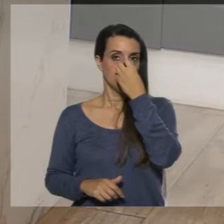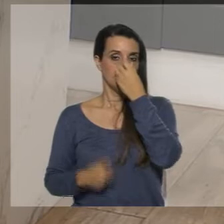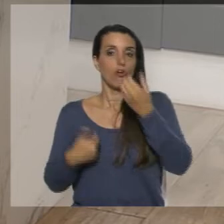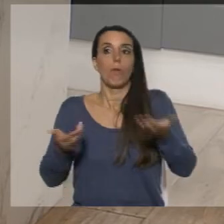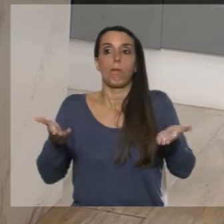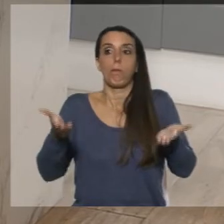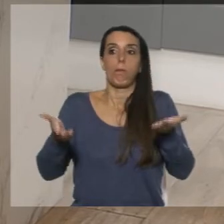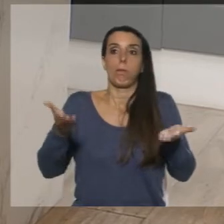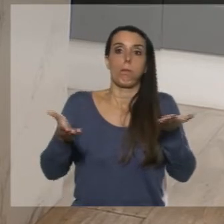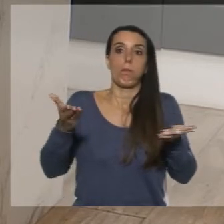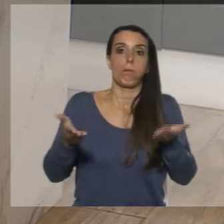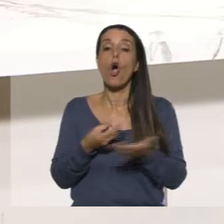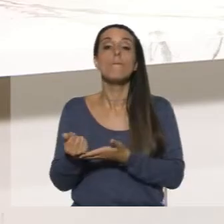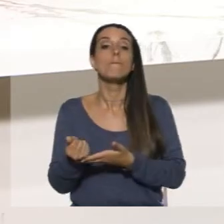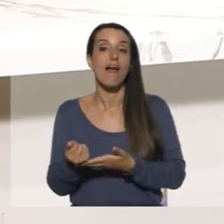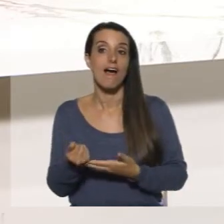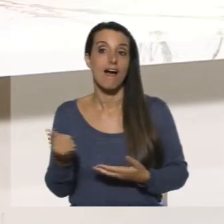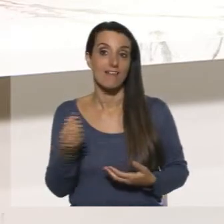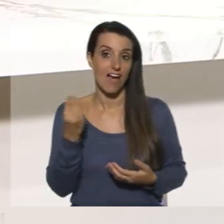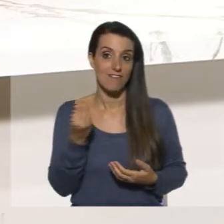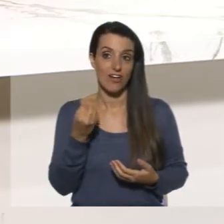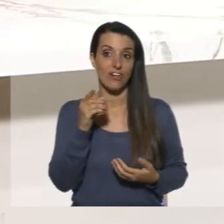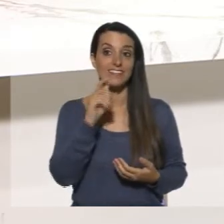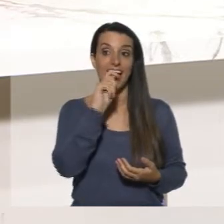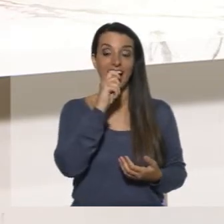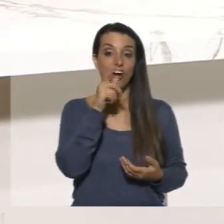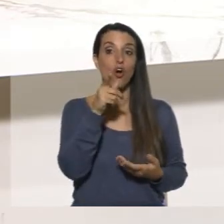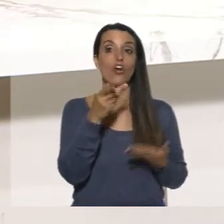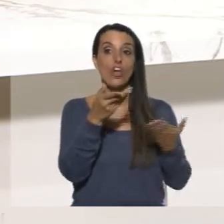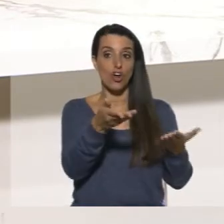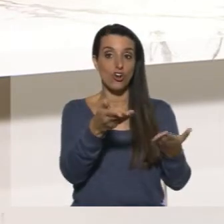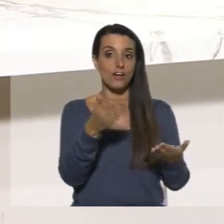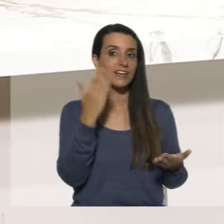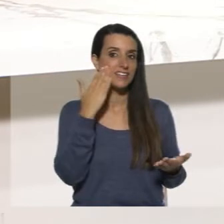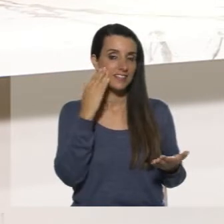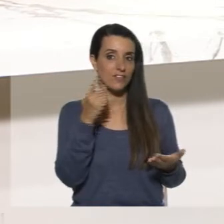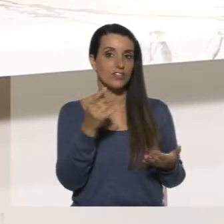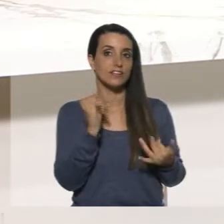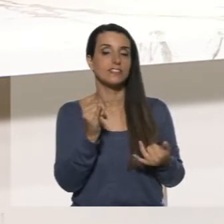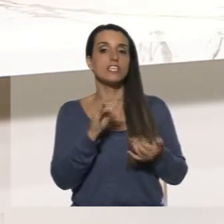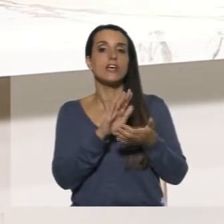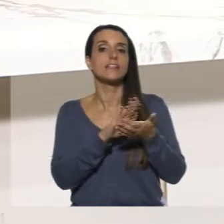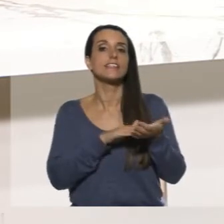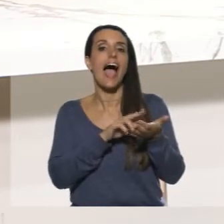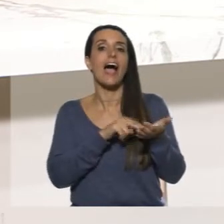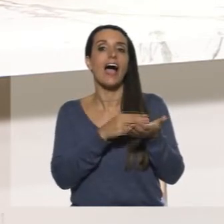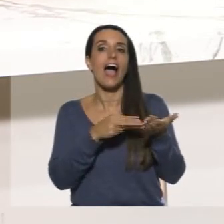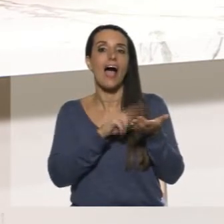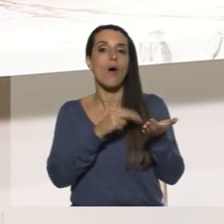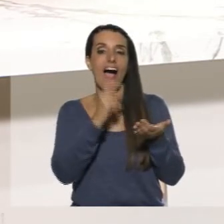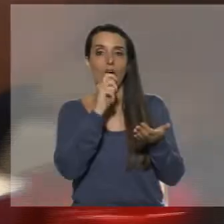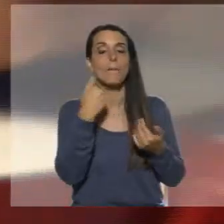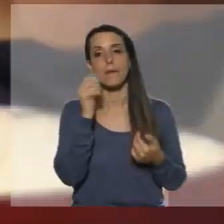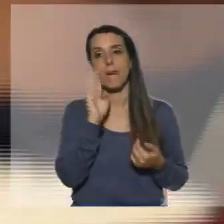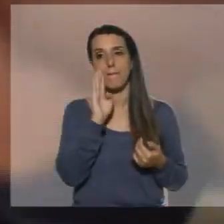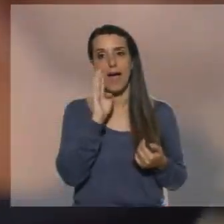yo. Cuidado que tenés el ajo, sí, además. Sí, me pasás un cantón. Ese ajito fue el que sacaste frío. ¿Viste? Exacto. ¿Sabías esto, Sara? Crema de ajo, sí. Yo no, es mi mamá